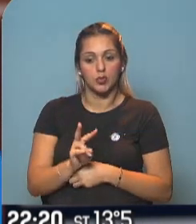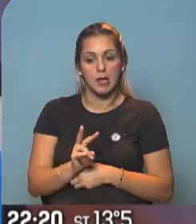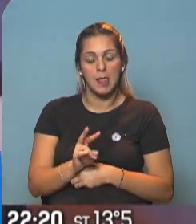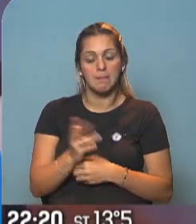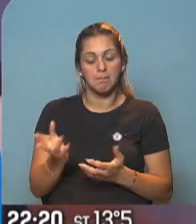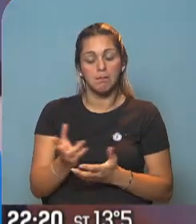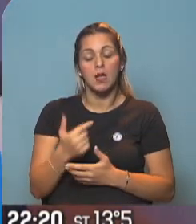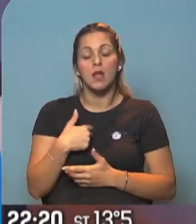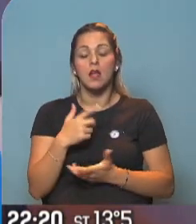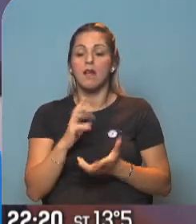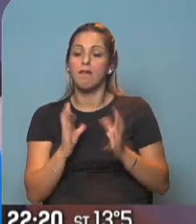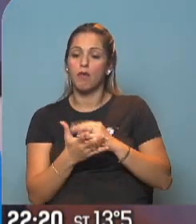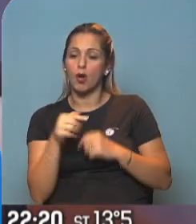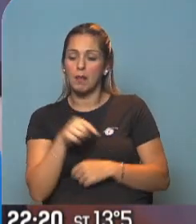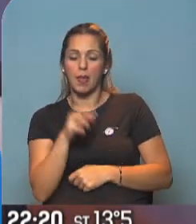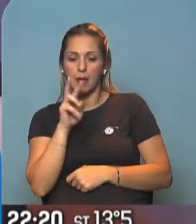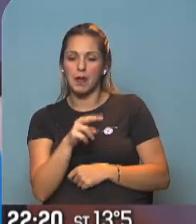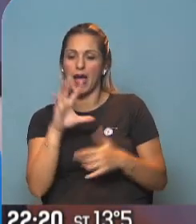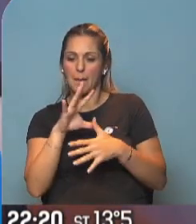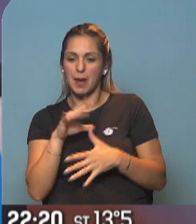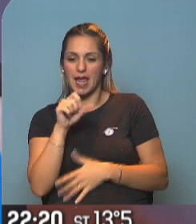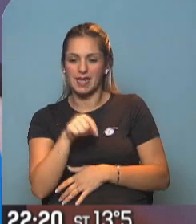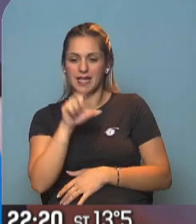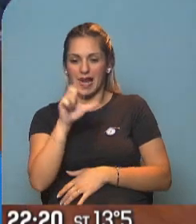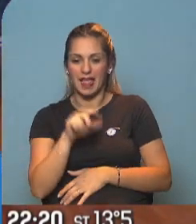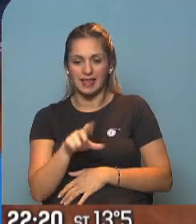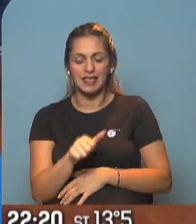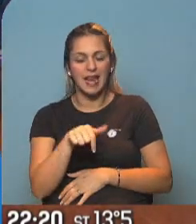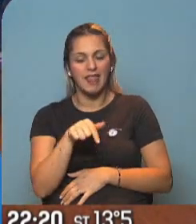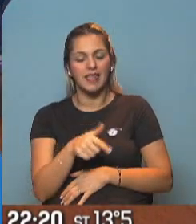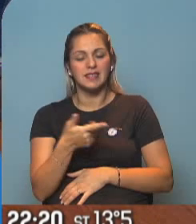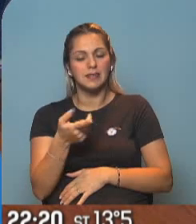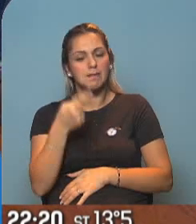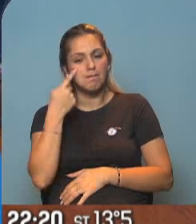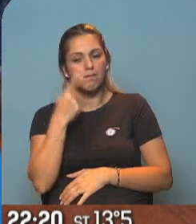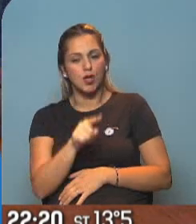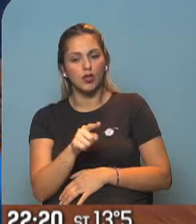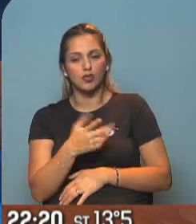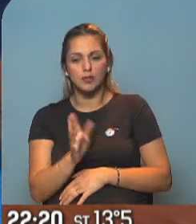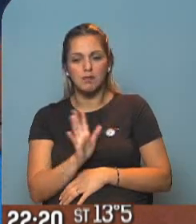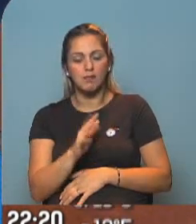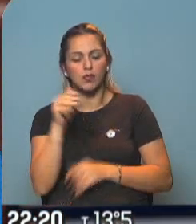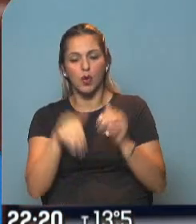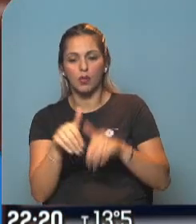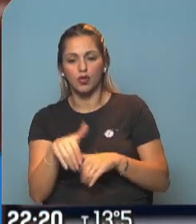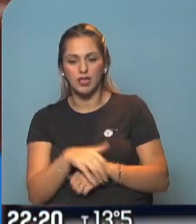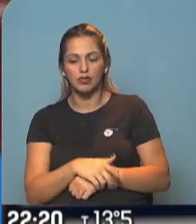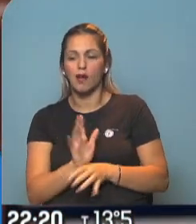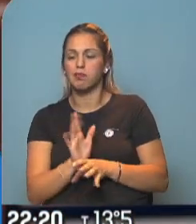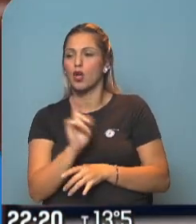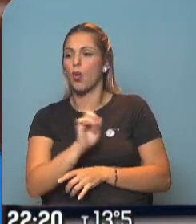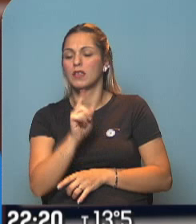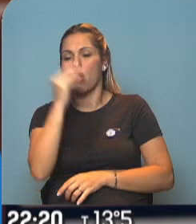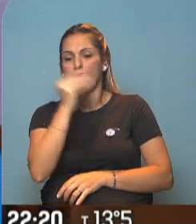posición de América Latina de este desconocimiento, de todo, también le impide un poco intervenir más, ¿no? Porque es una posición que,